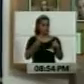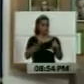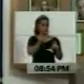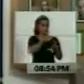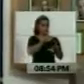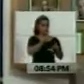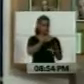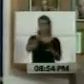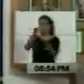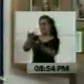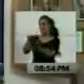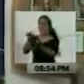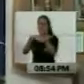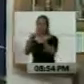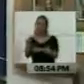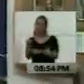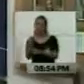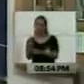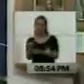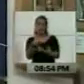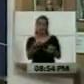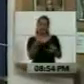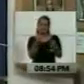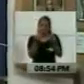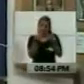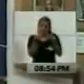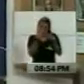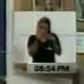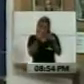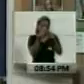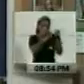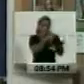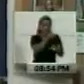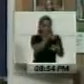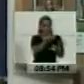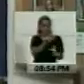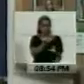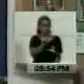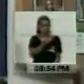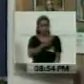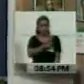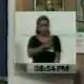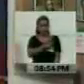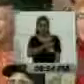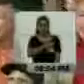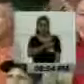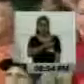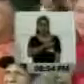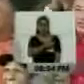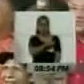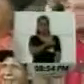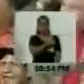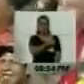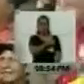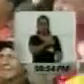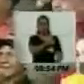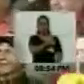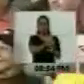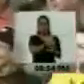a utilizarlo con seres humanos porque estaba violentada la ¿cómo se llama? La sanidad.